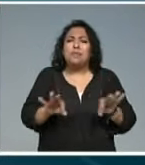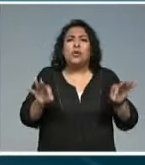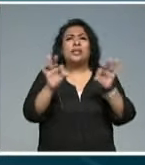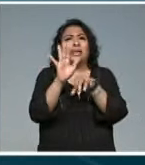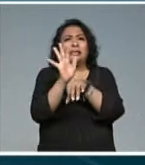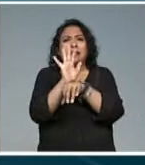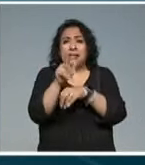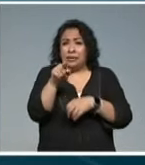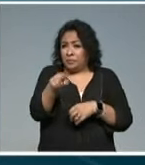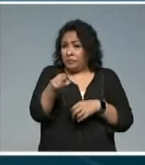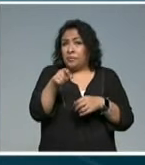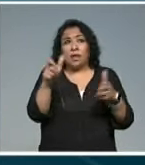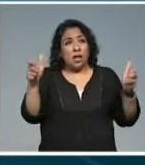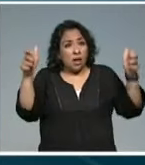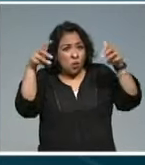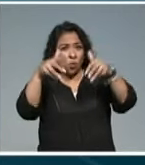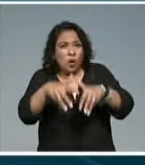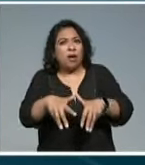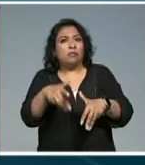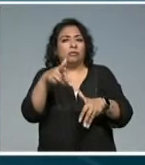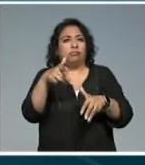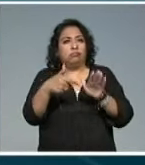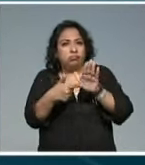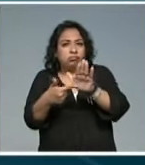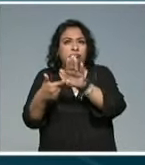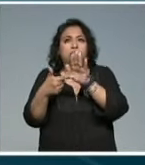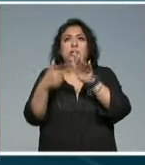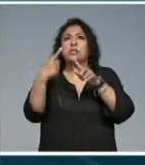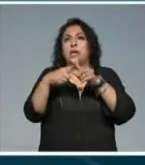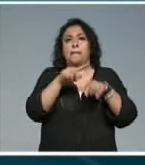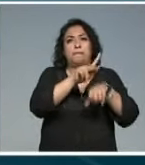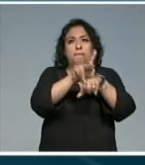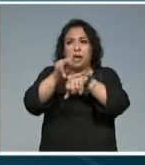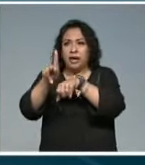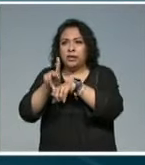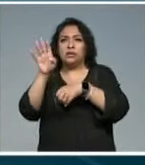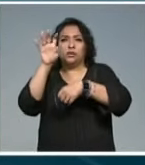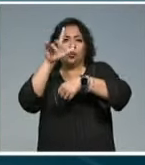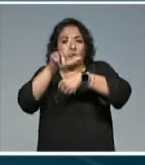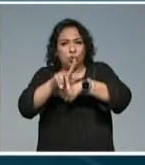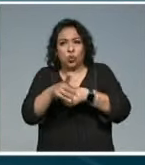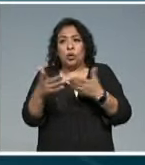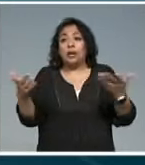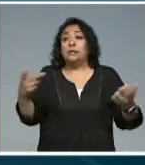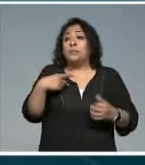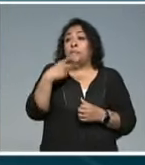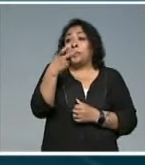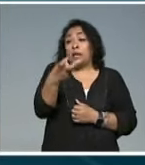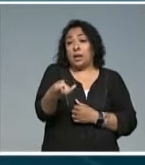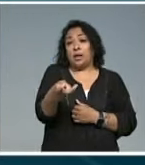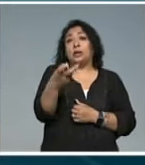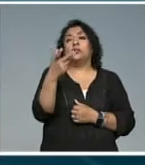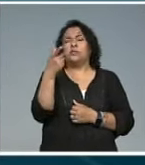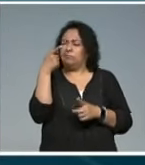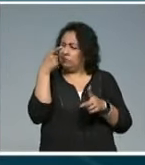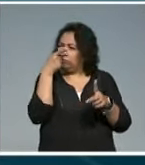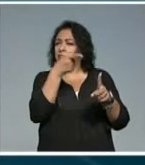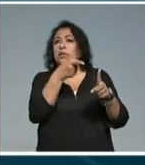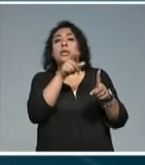como punto de encuentro entre nuestras naciones y entre nuestras culturas, de tal fuerte que poner el